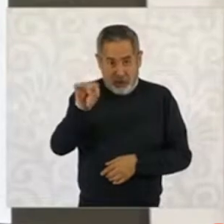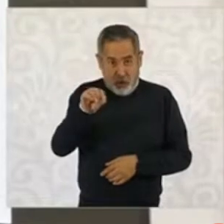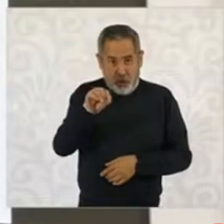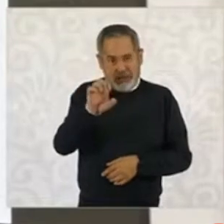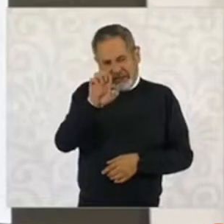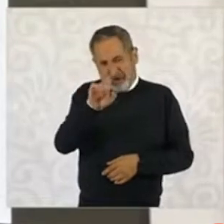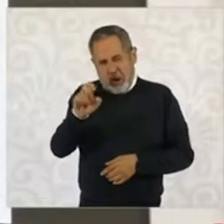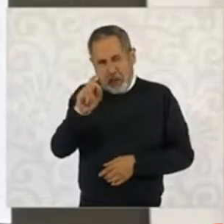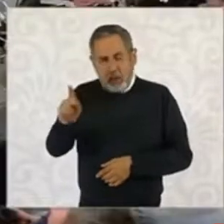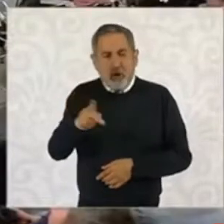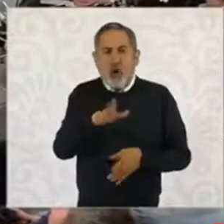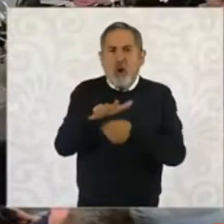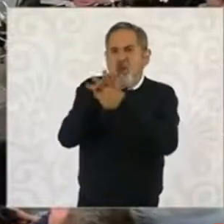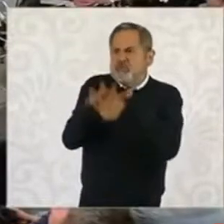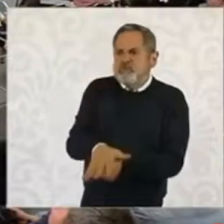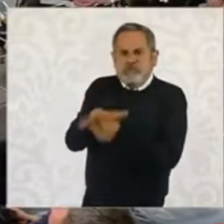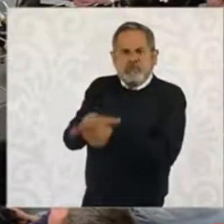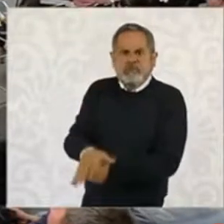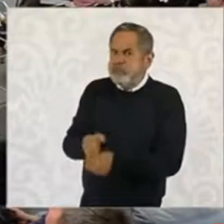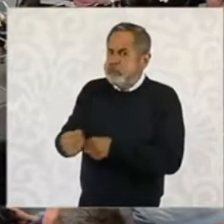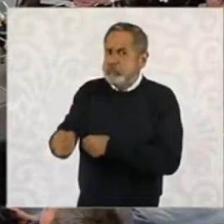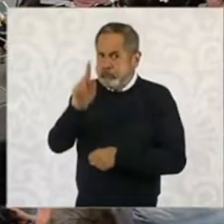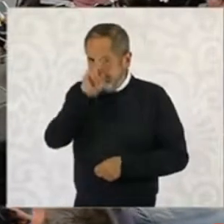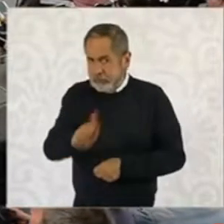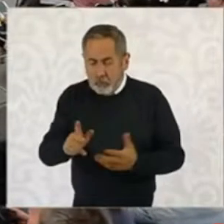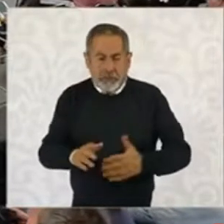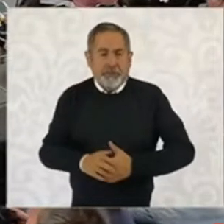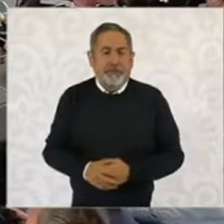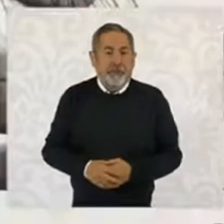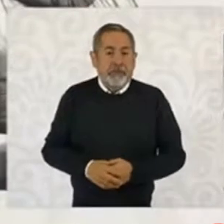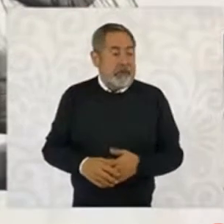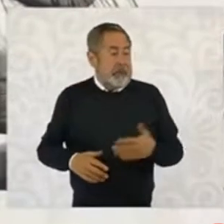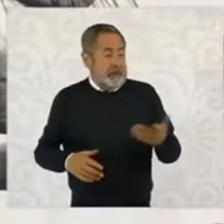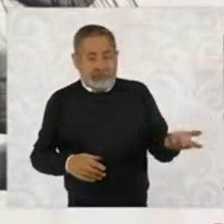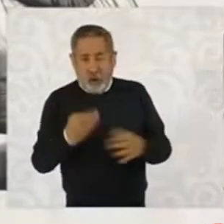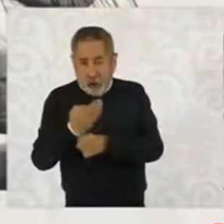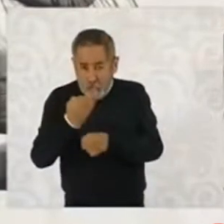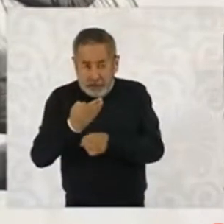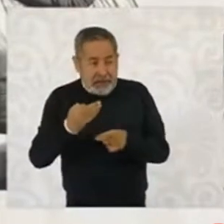Ahora, sobre lo que dice Zedillo, bueno, es que ni vale la pena.